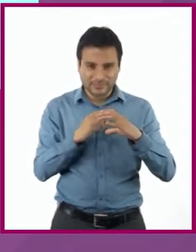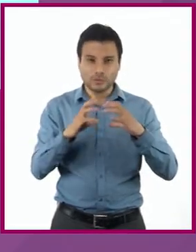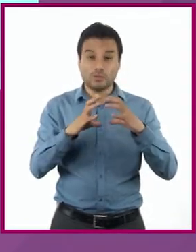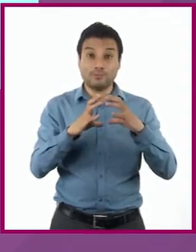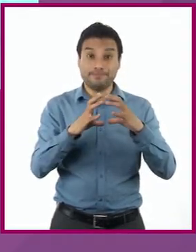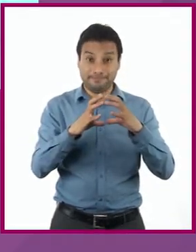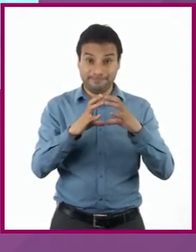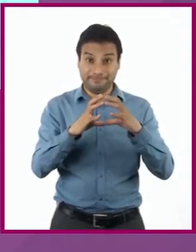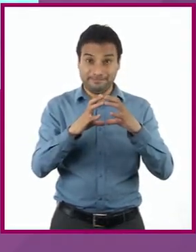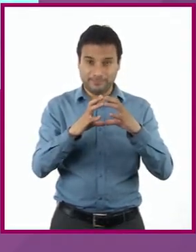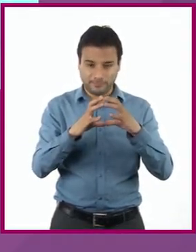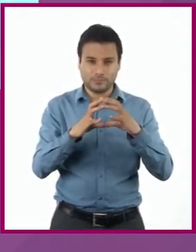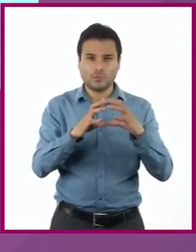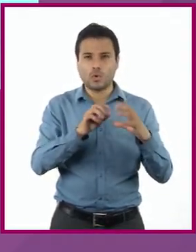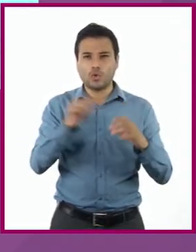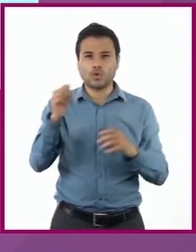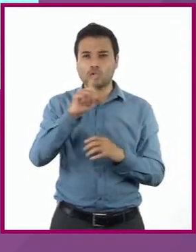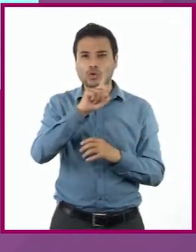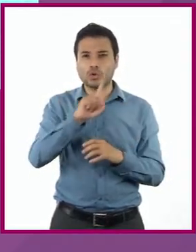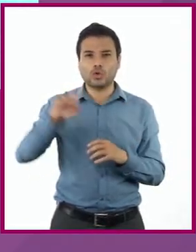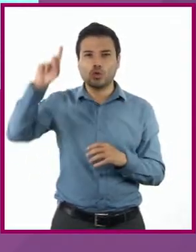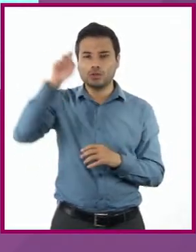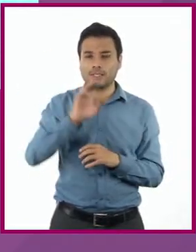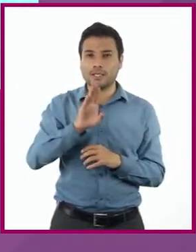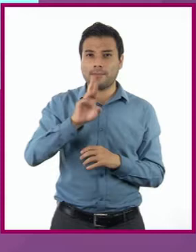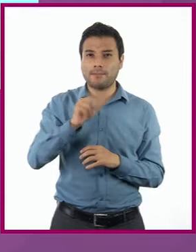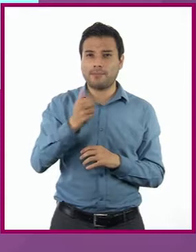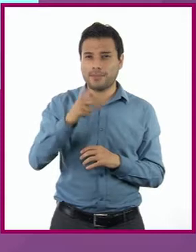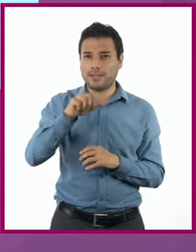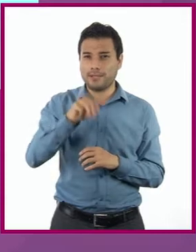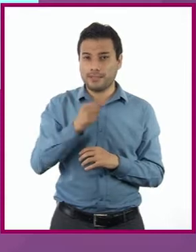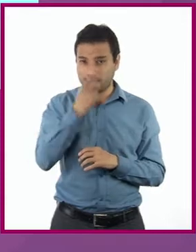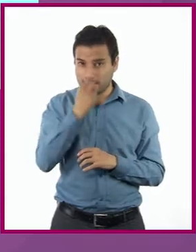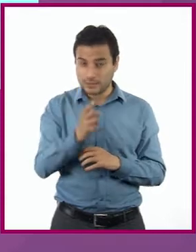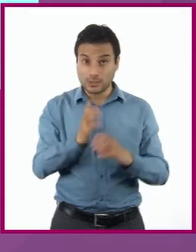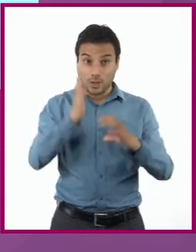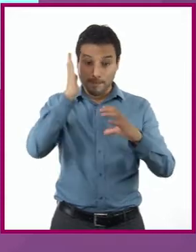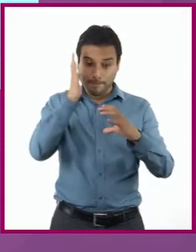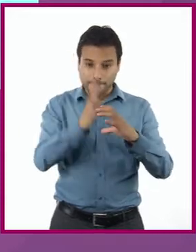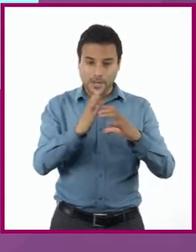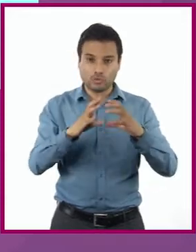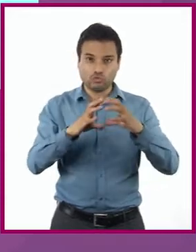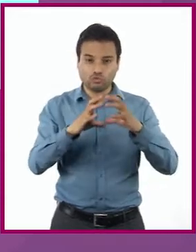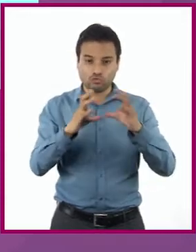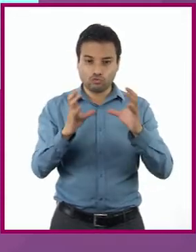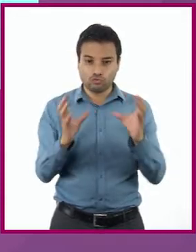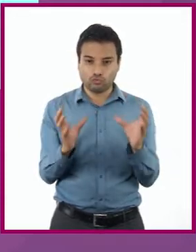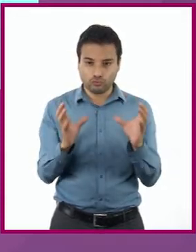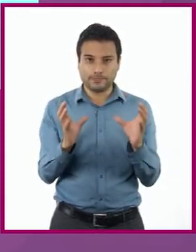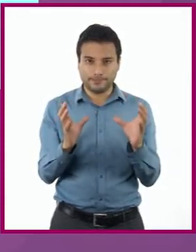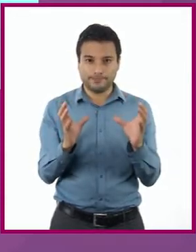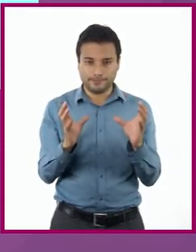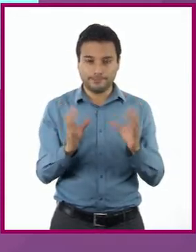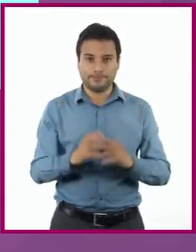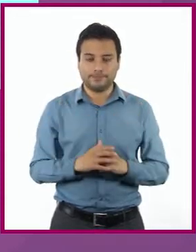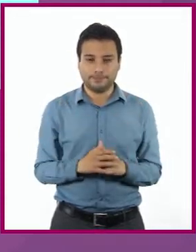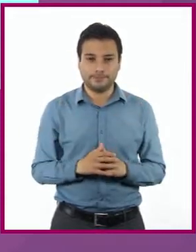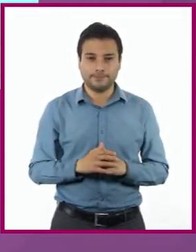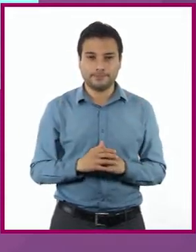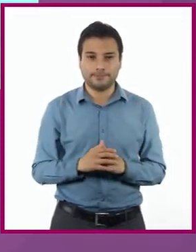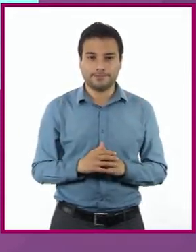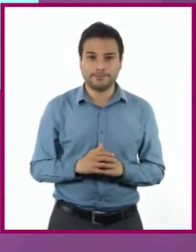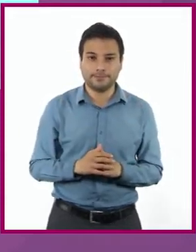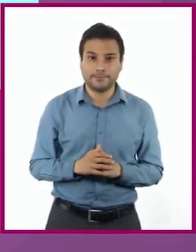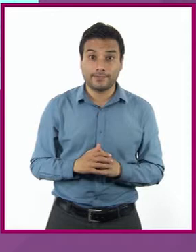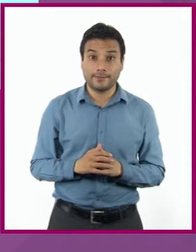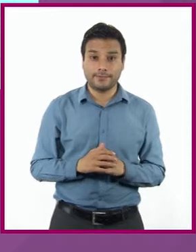y que Brahma, el dios de la creación, dividió el huevo en 2 mediante un acto de pensamiento, y con